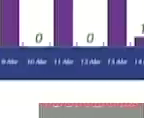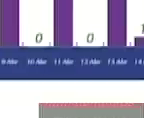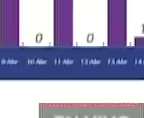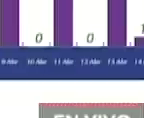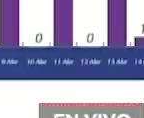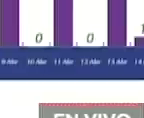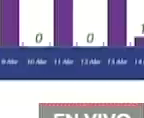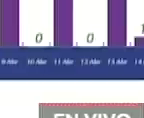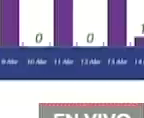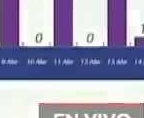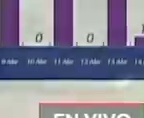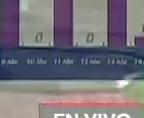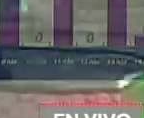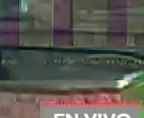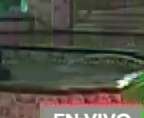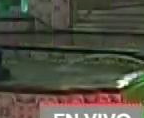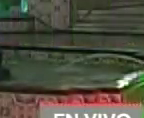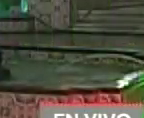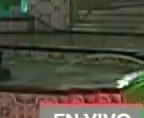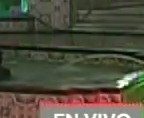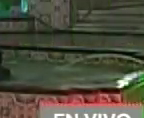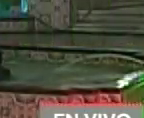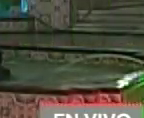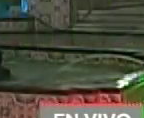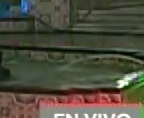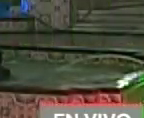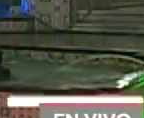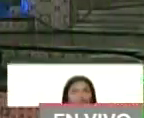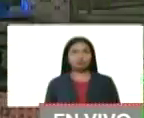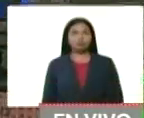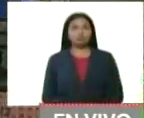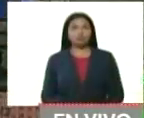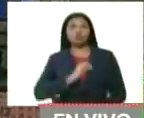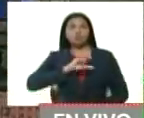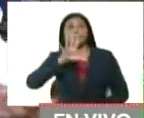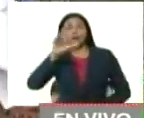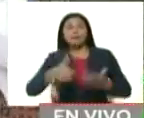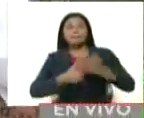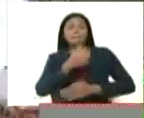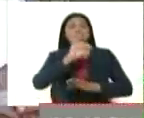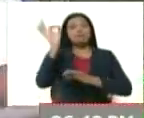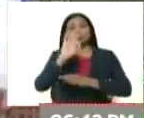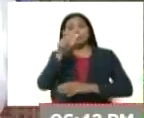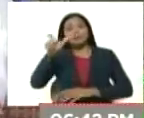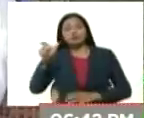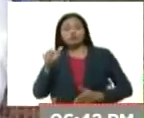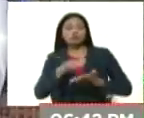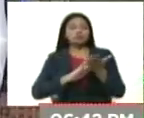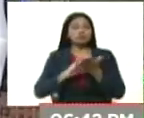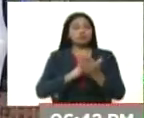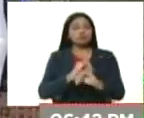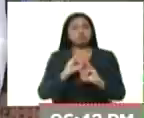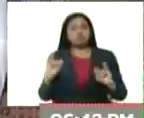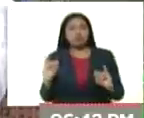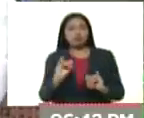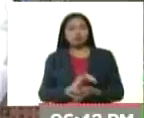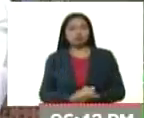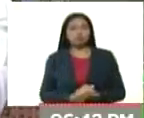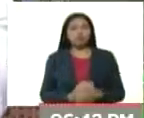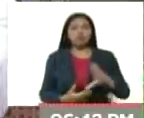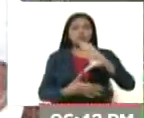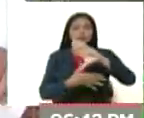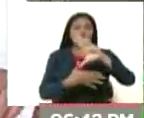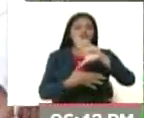una prueba diagnóstica negativa. Somos el país con el mayor porcentaje de pacientes recuperados en